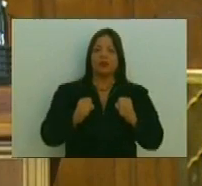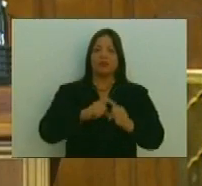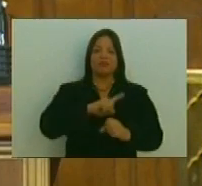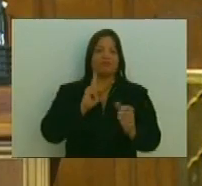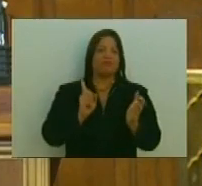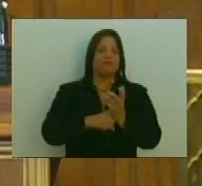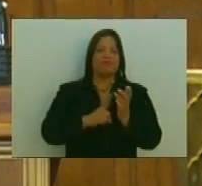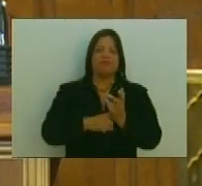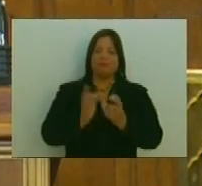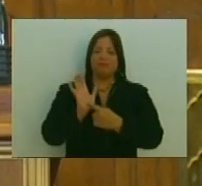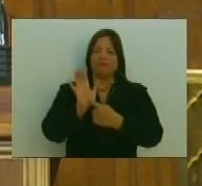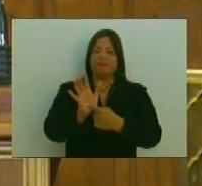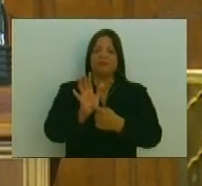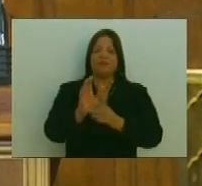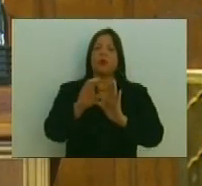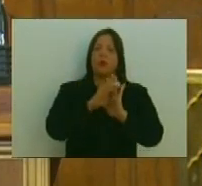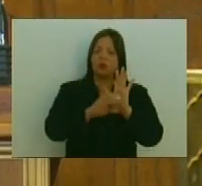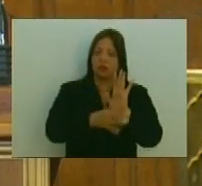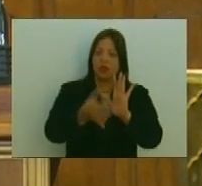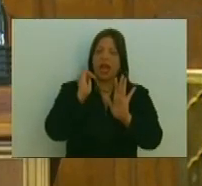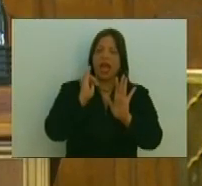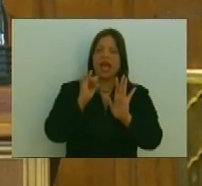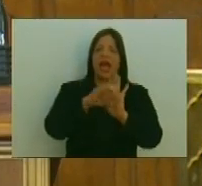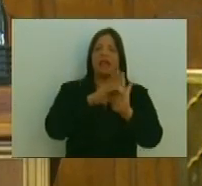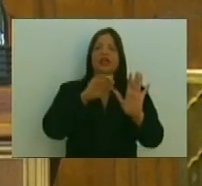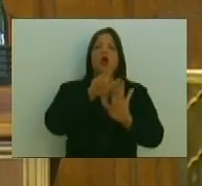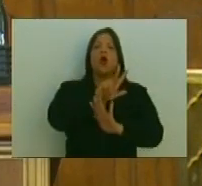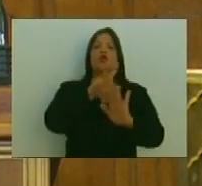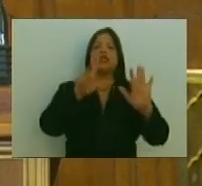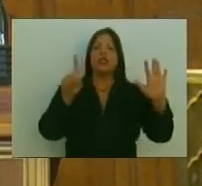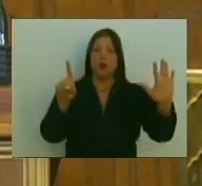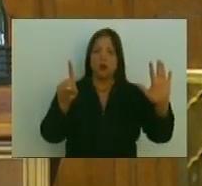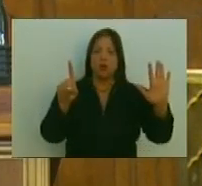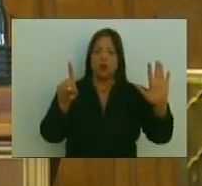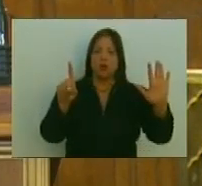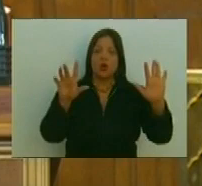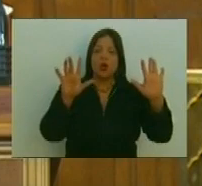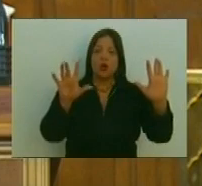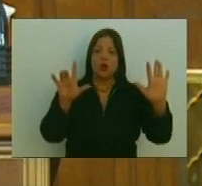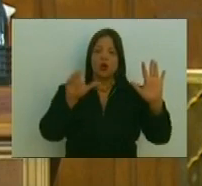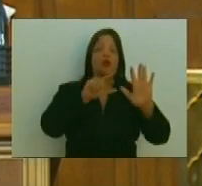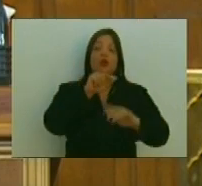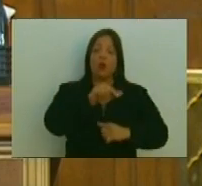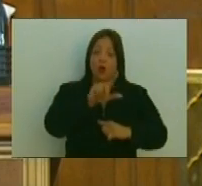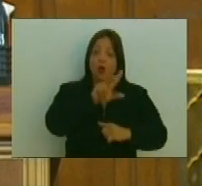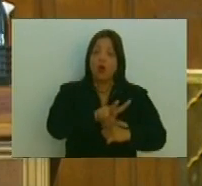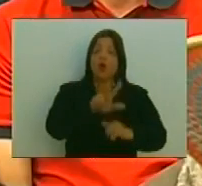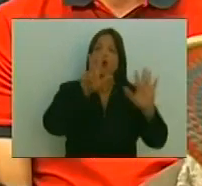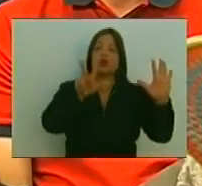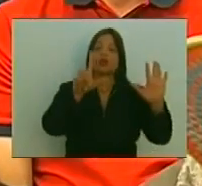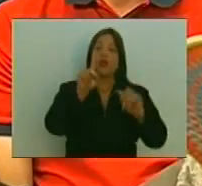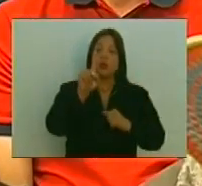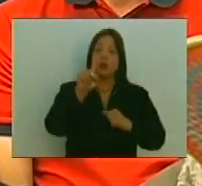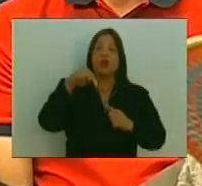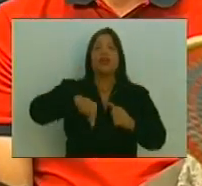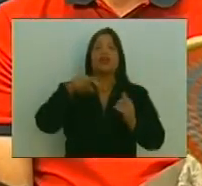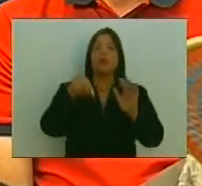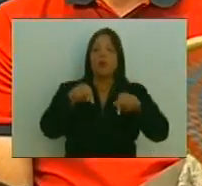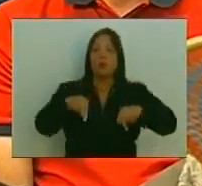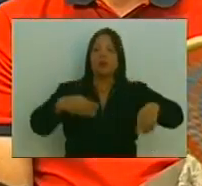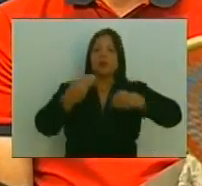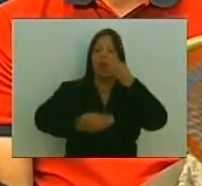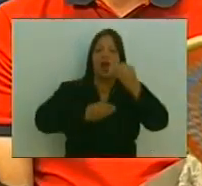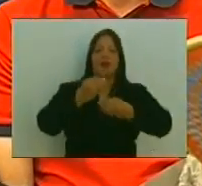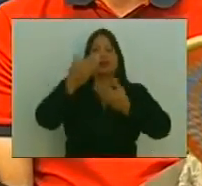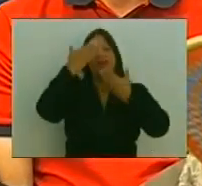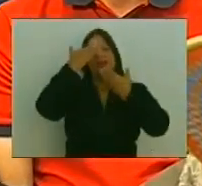estamos establecidos dentro de la Constitución en ese artículo 81, este momento no se estuviese realizando. Por eso quiero hacerle